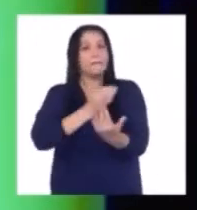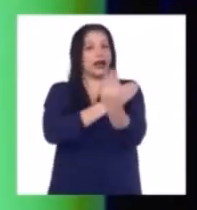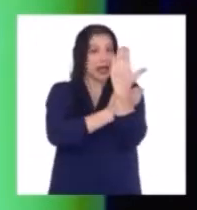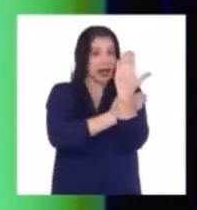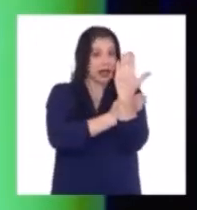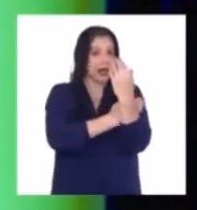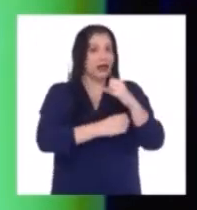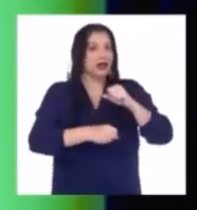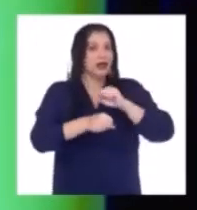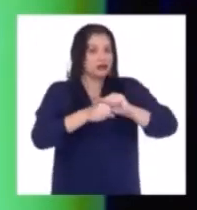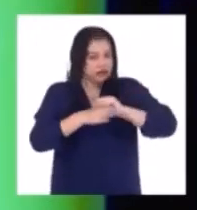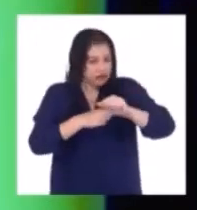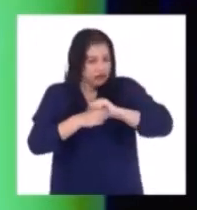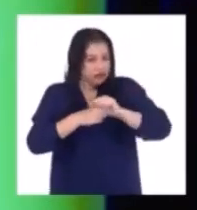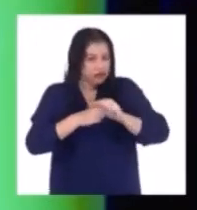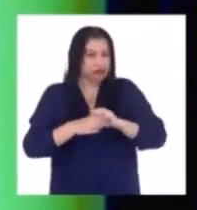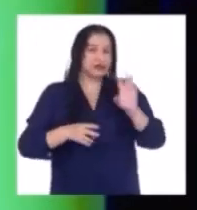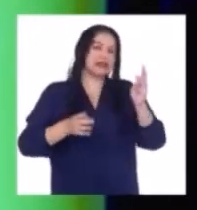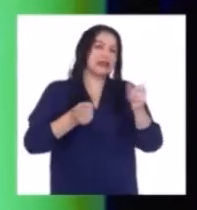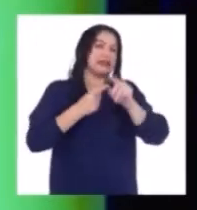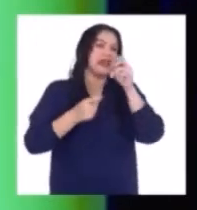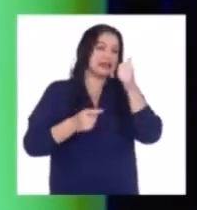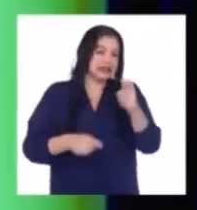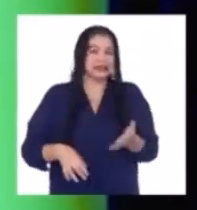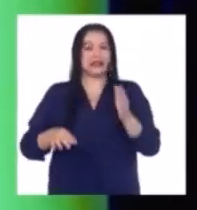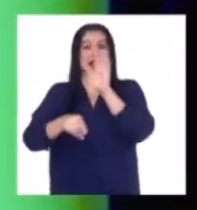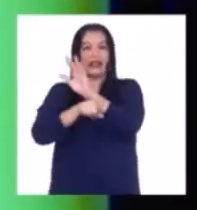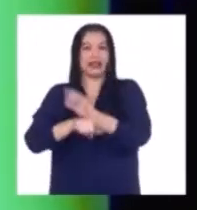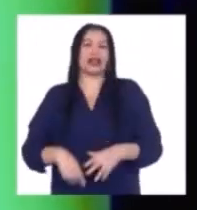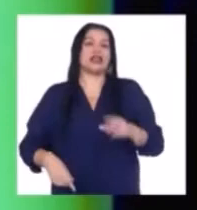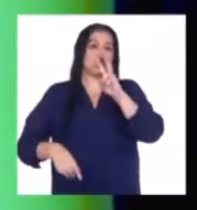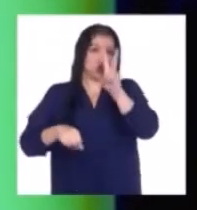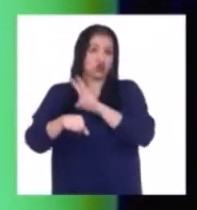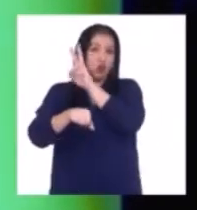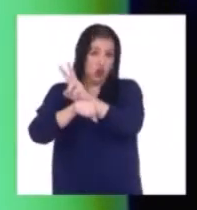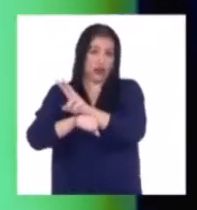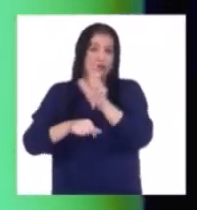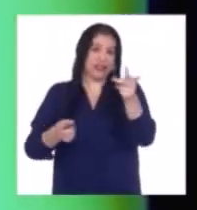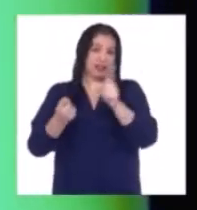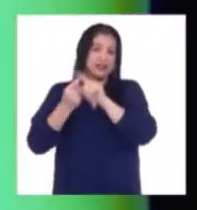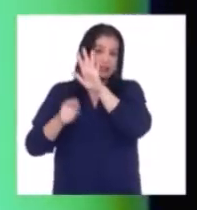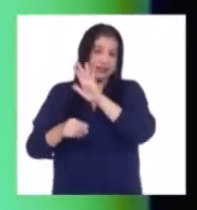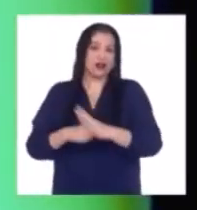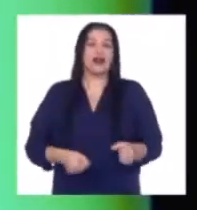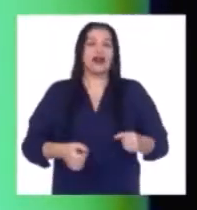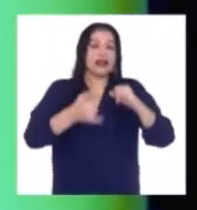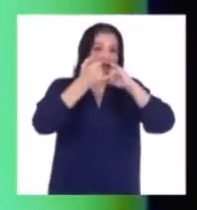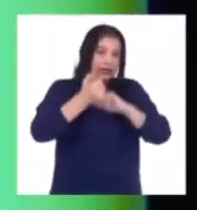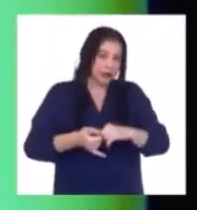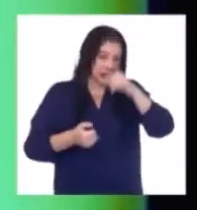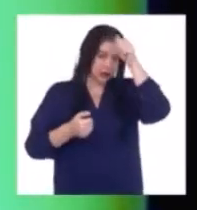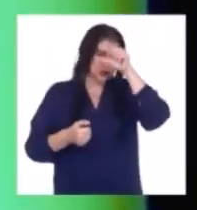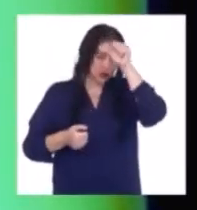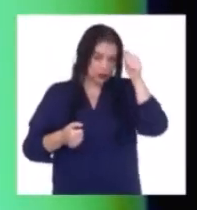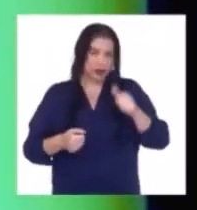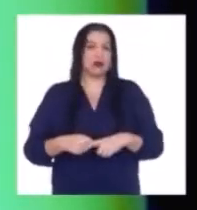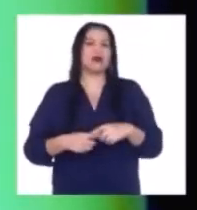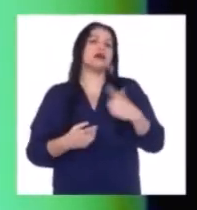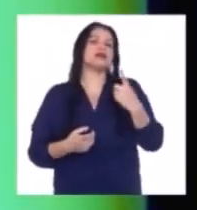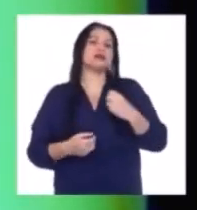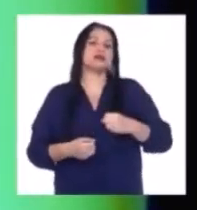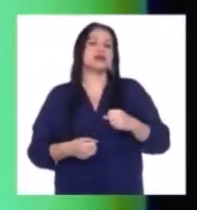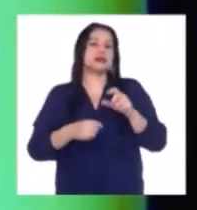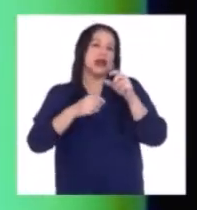de 7 a 10, 3 horas. Y en la tarde de 3 a 5, 2 horas. Los sábados y domingos son una sola sesión,